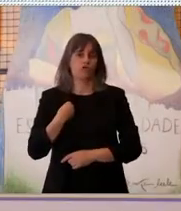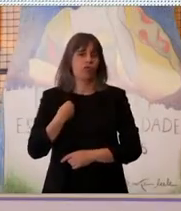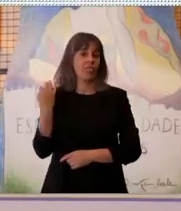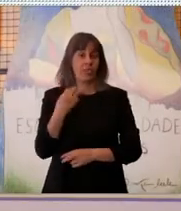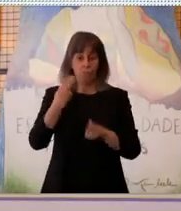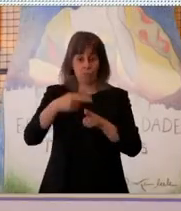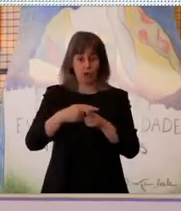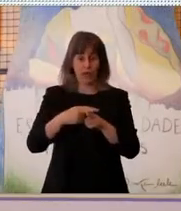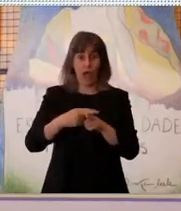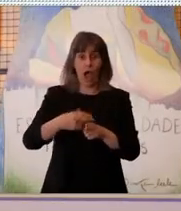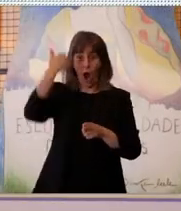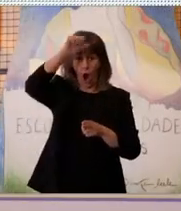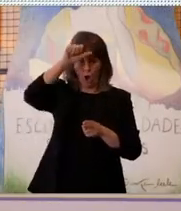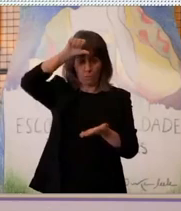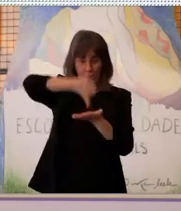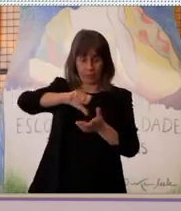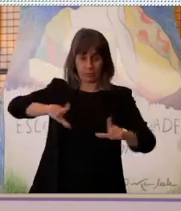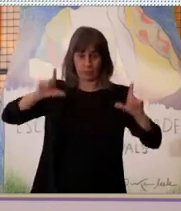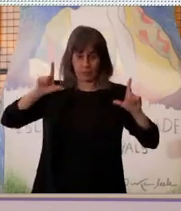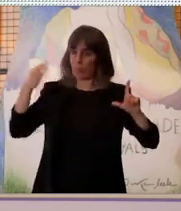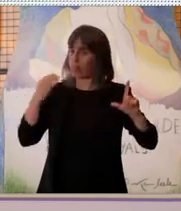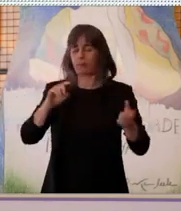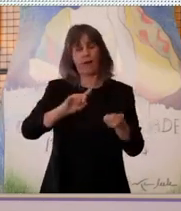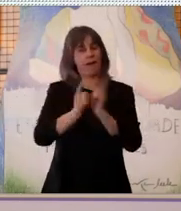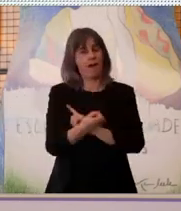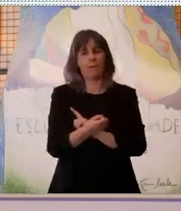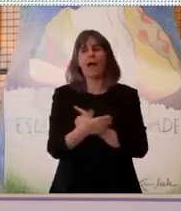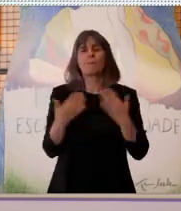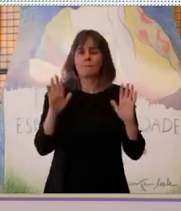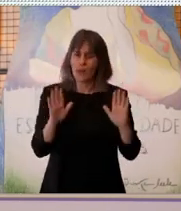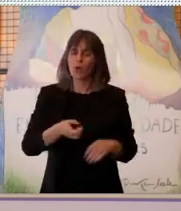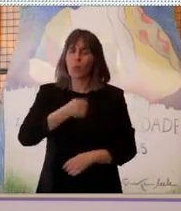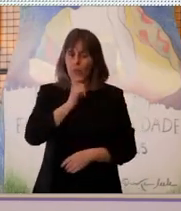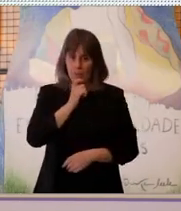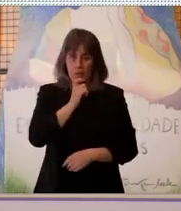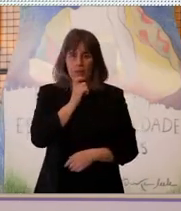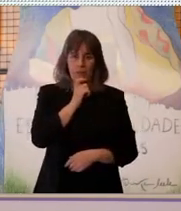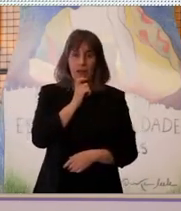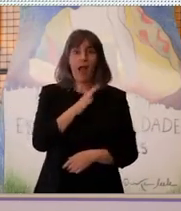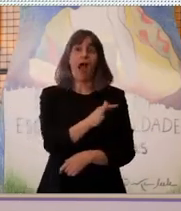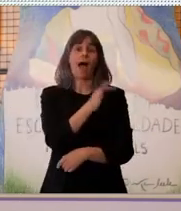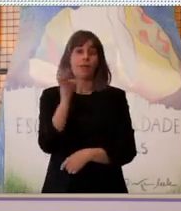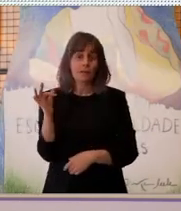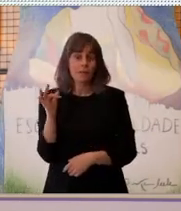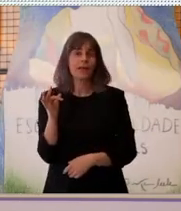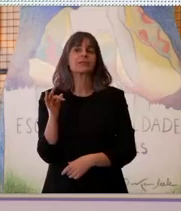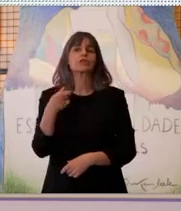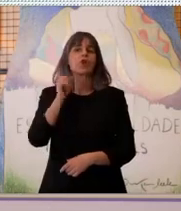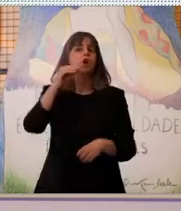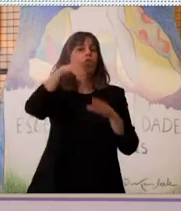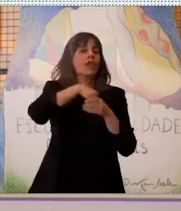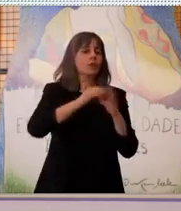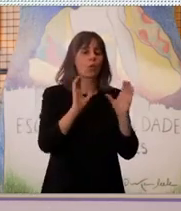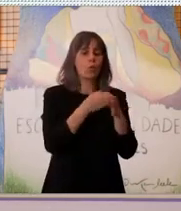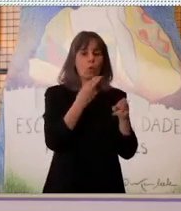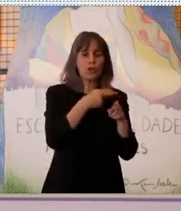completamente Yo creo que es muy muy difícil y además ya no solo dentro del partido sino